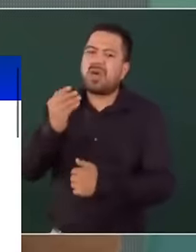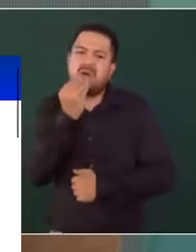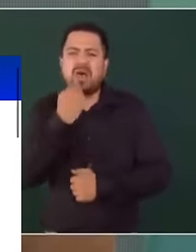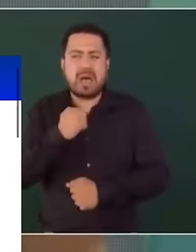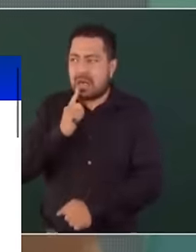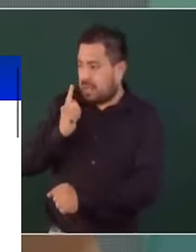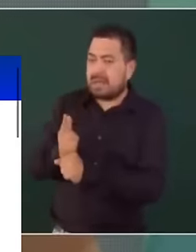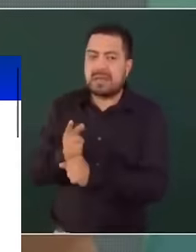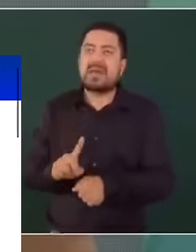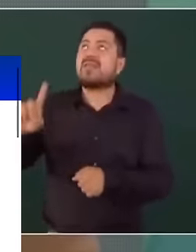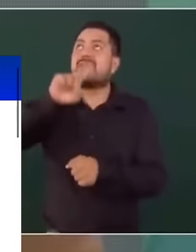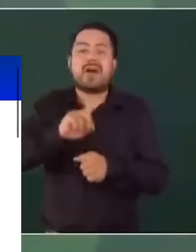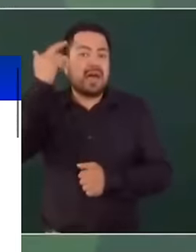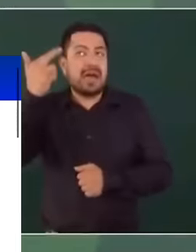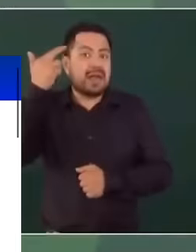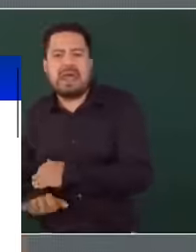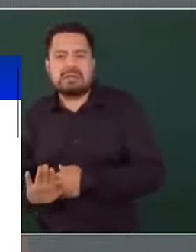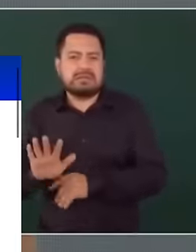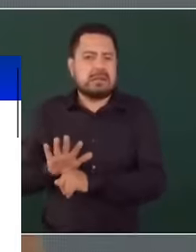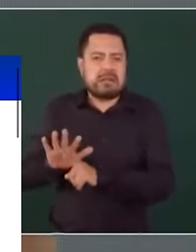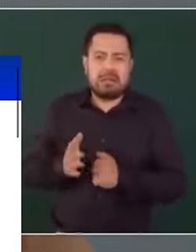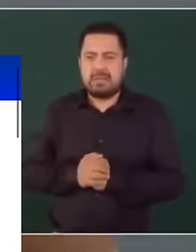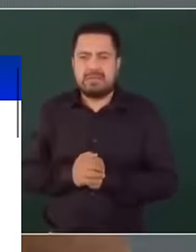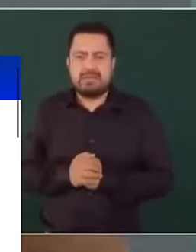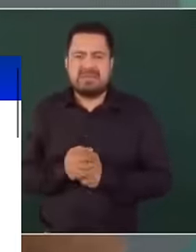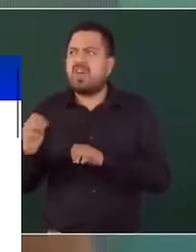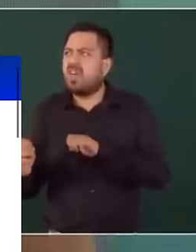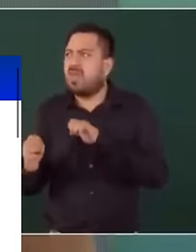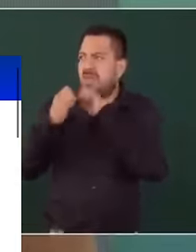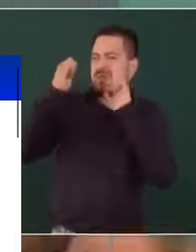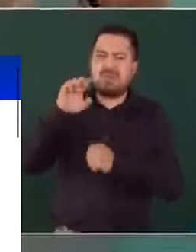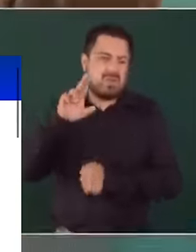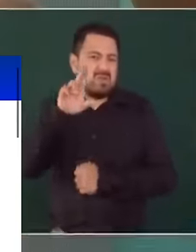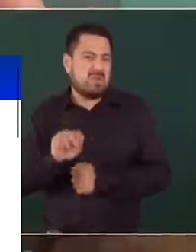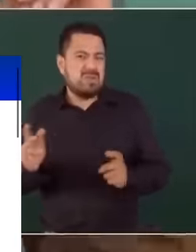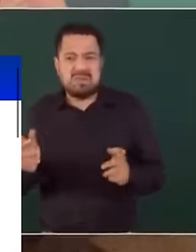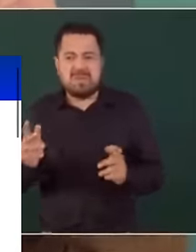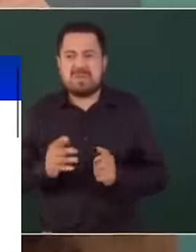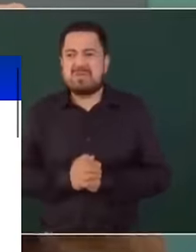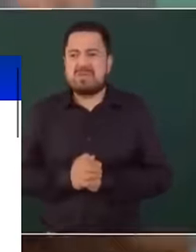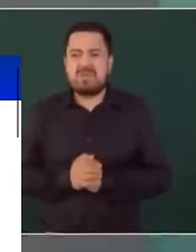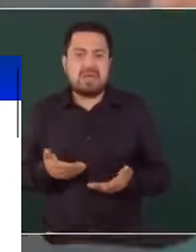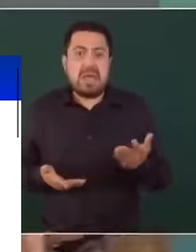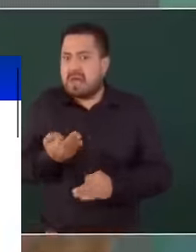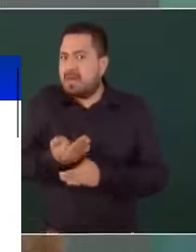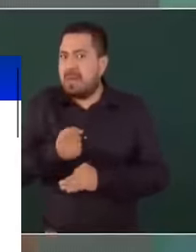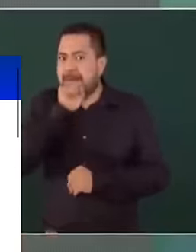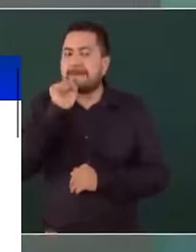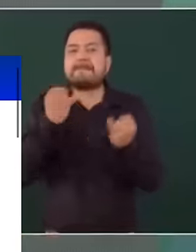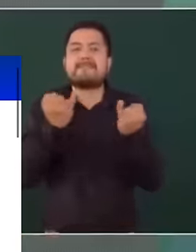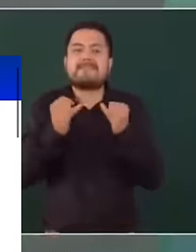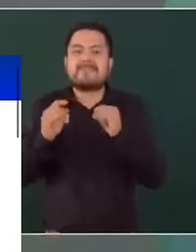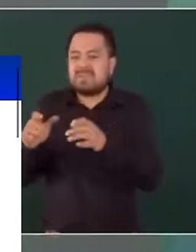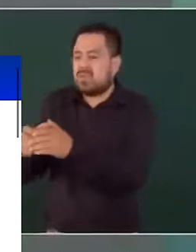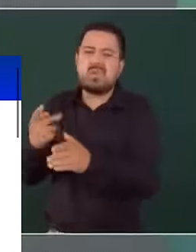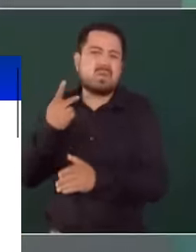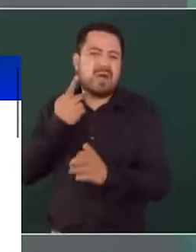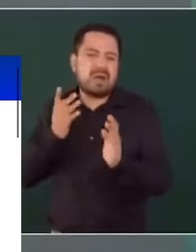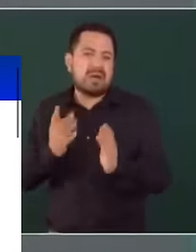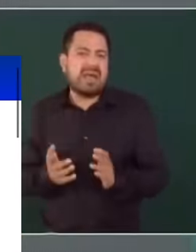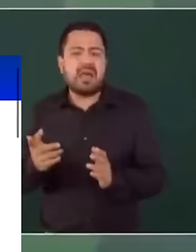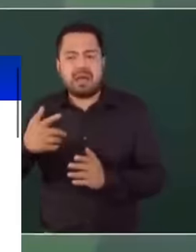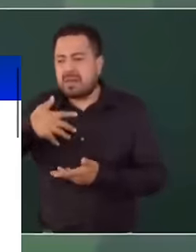de que el Día de Reyes, ahí van. Esas son migajas. Ahora resulta que ya también estas bandas ya